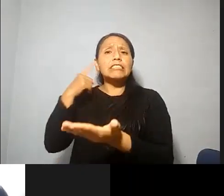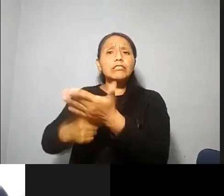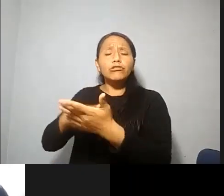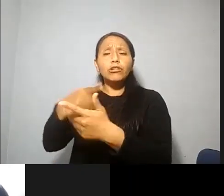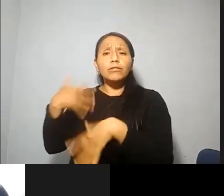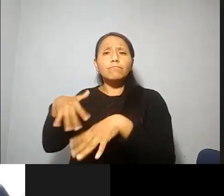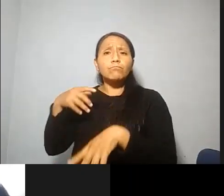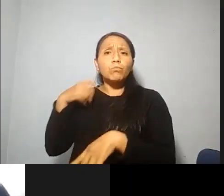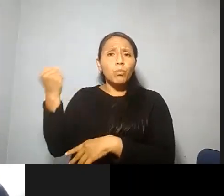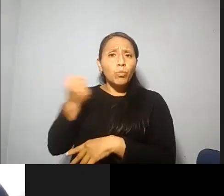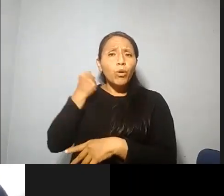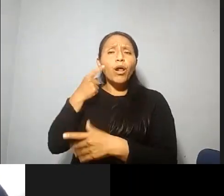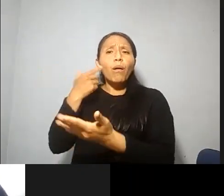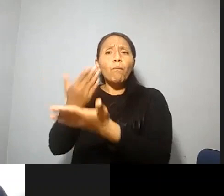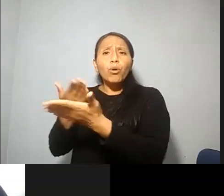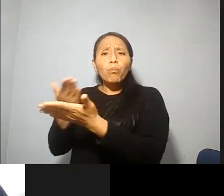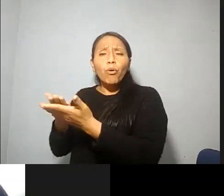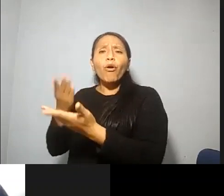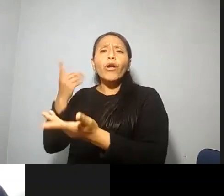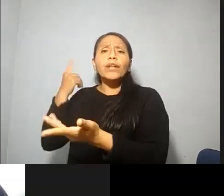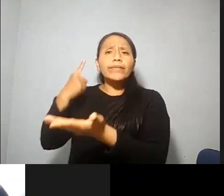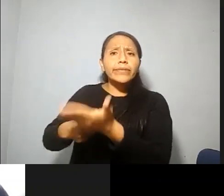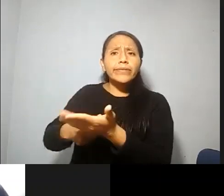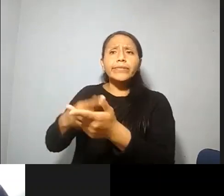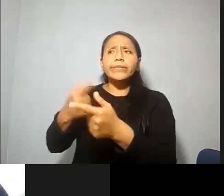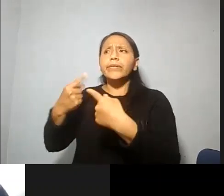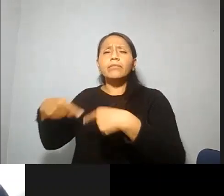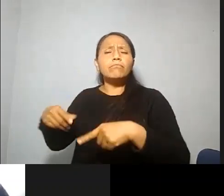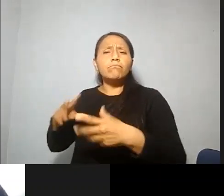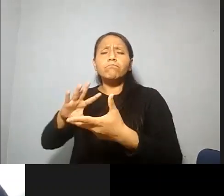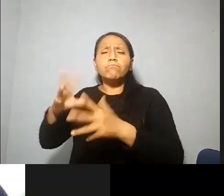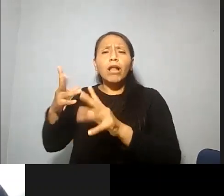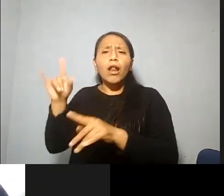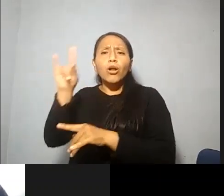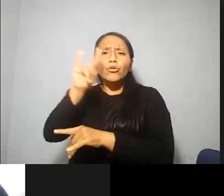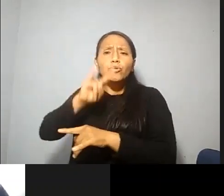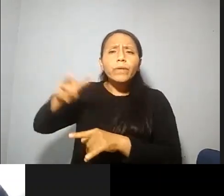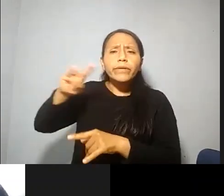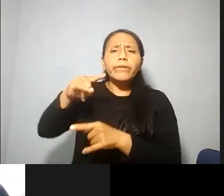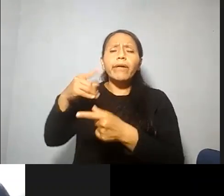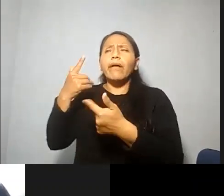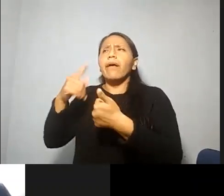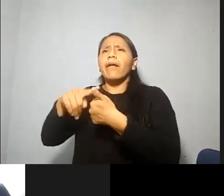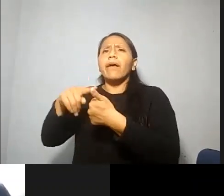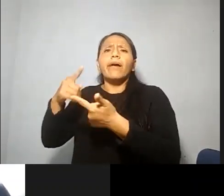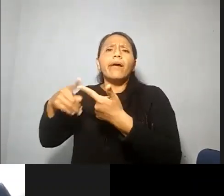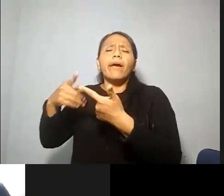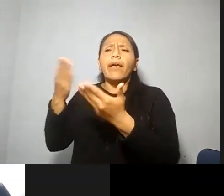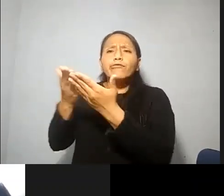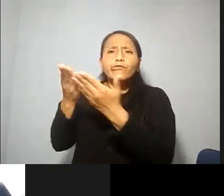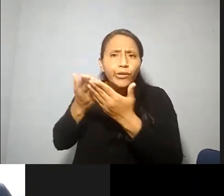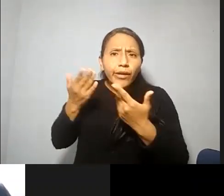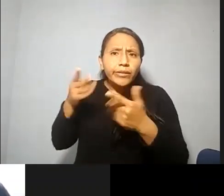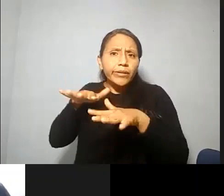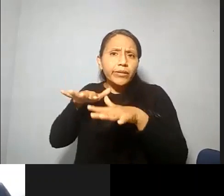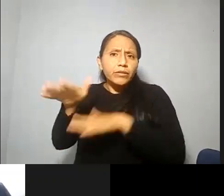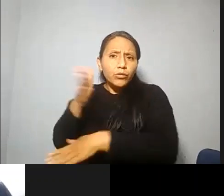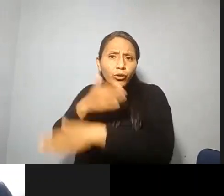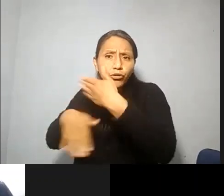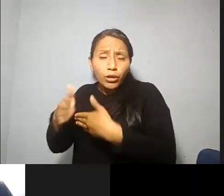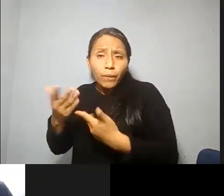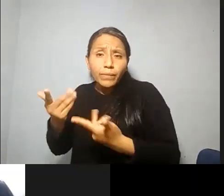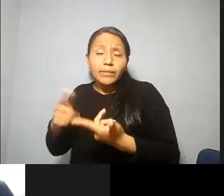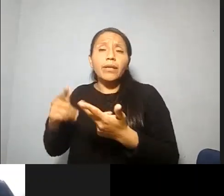donde se proponen y se definen muchas cosas respecto a las universidades, respecto al estudiante con discapacidad, y donde